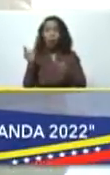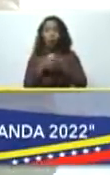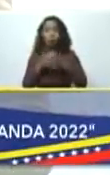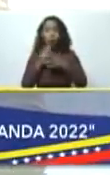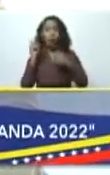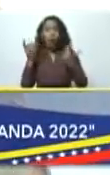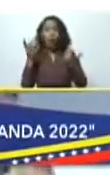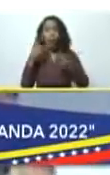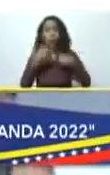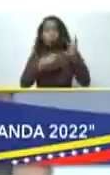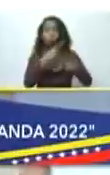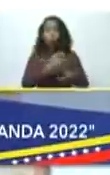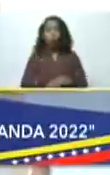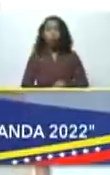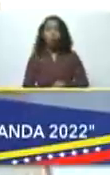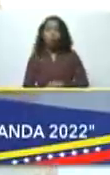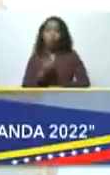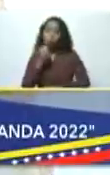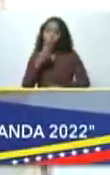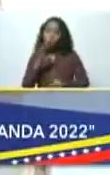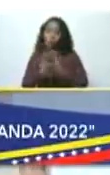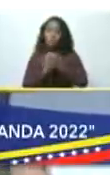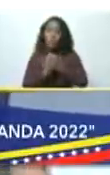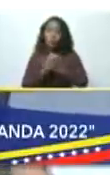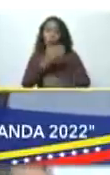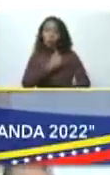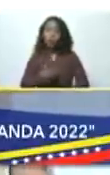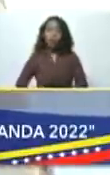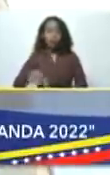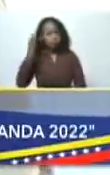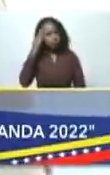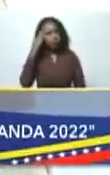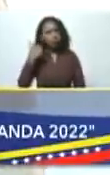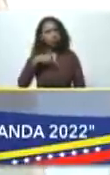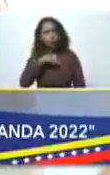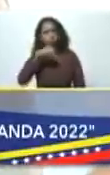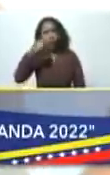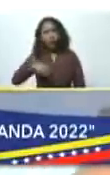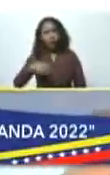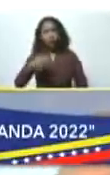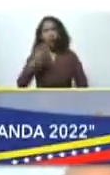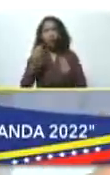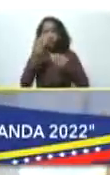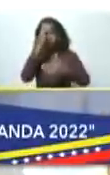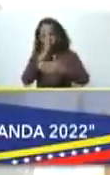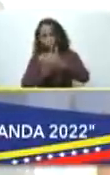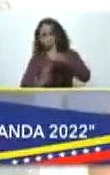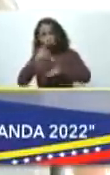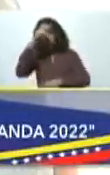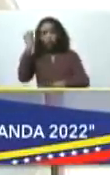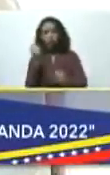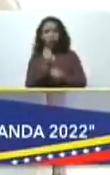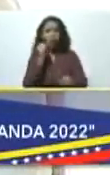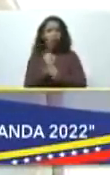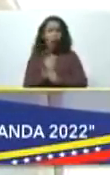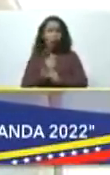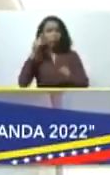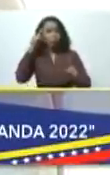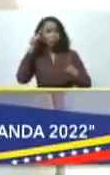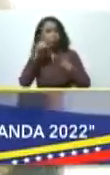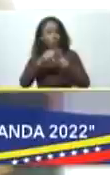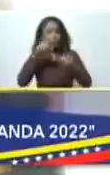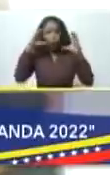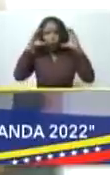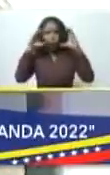este caso, productivo. Bueno, compañero presidente, sepa usted que aquí estamos nosotros con mucha humildad, con mucho trabajo, con mucha dedicación, con